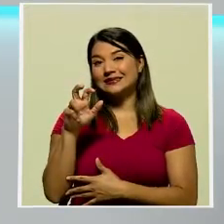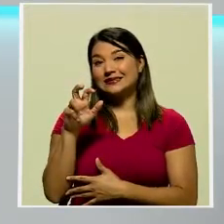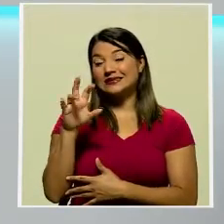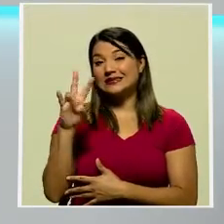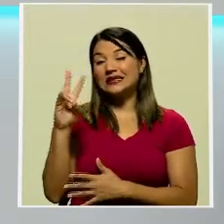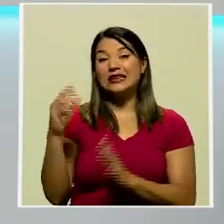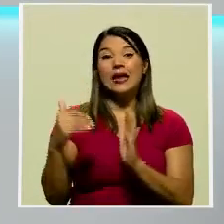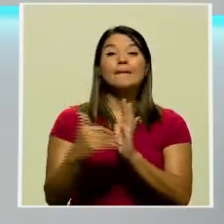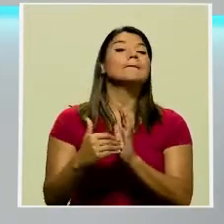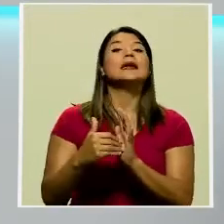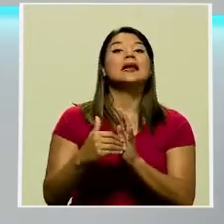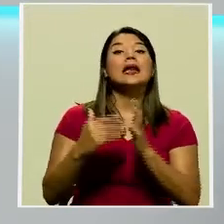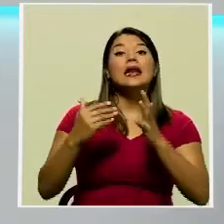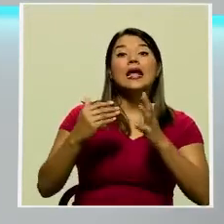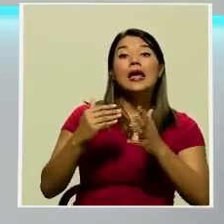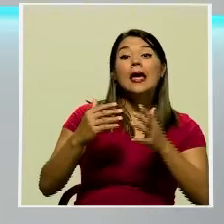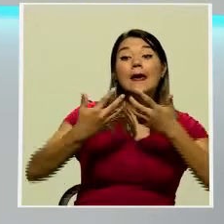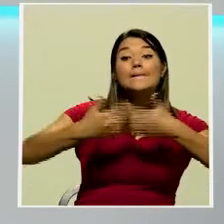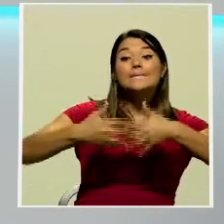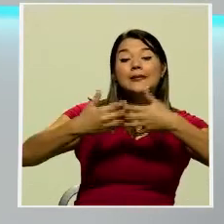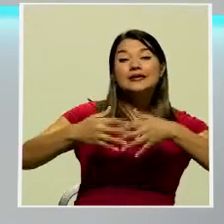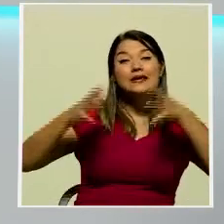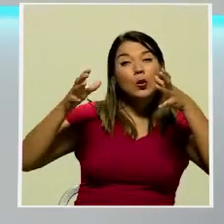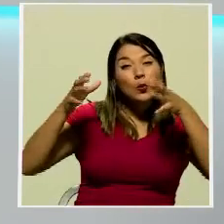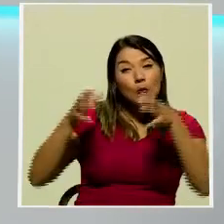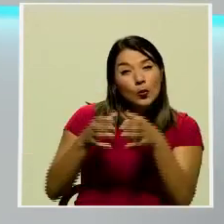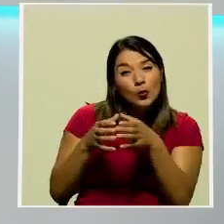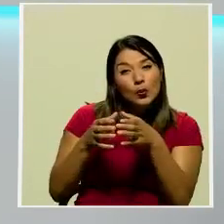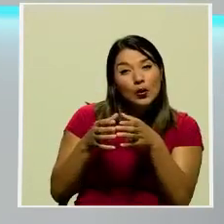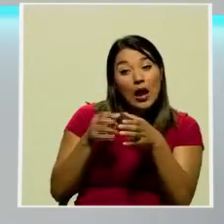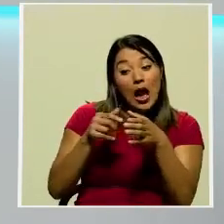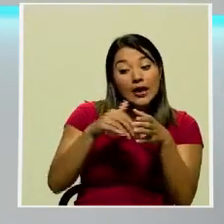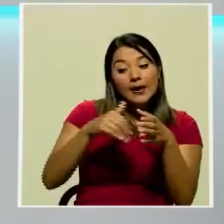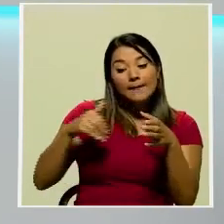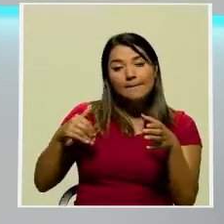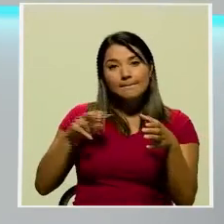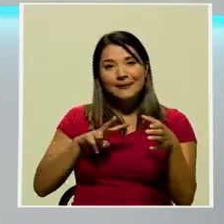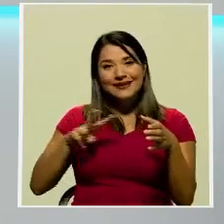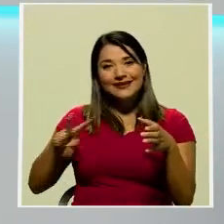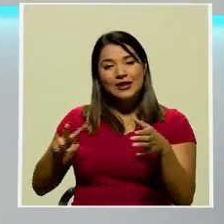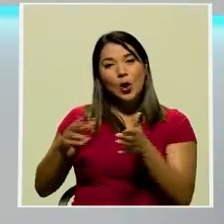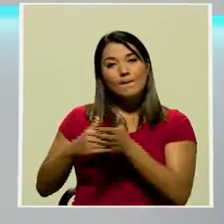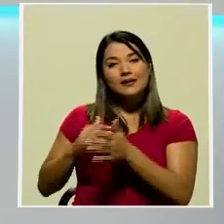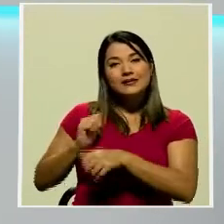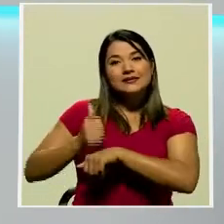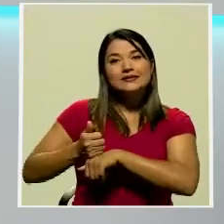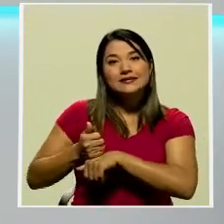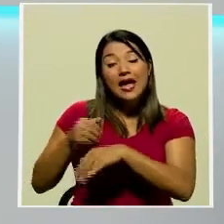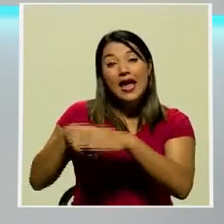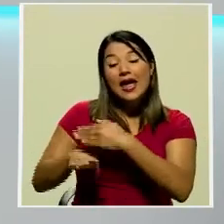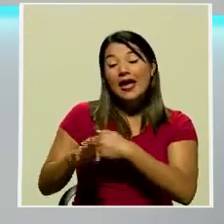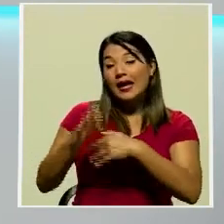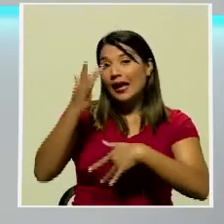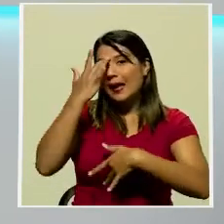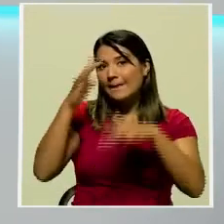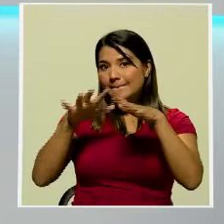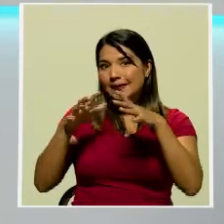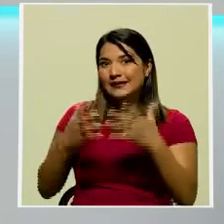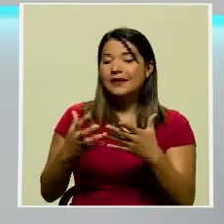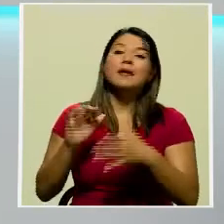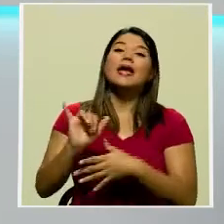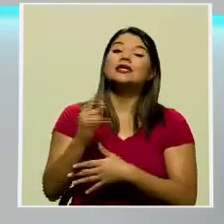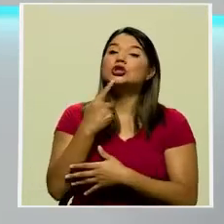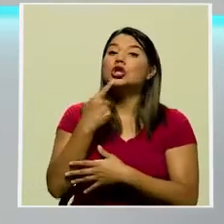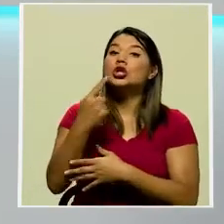367,000 microempresas, de las cuales 22,000 surgieron en medio de la pandemia. Así lo reflejó